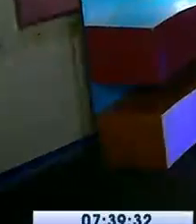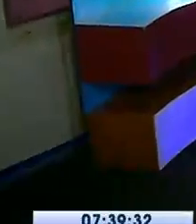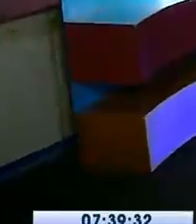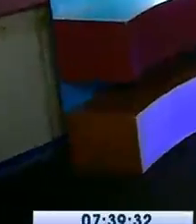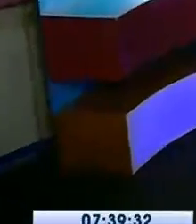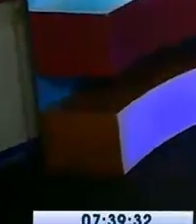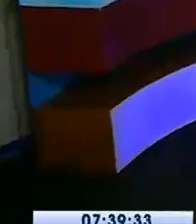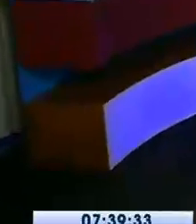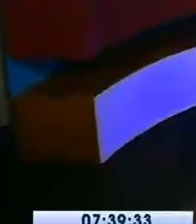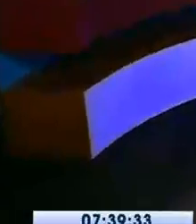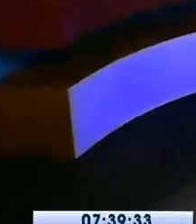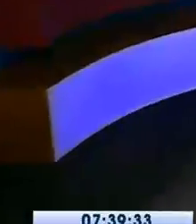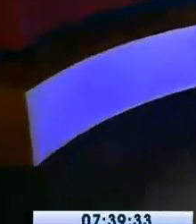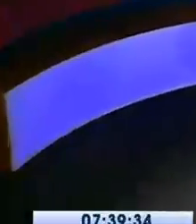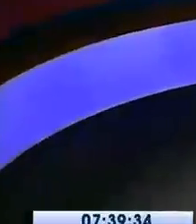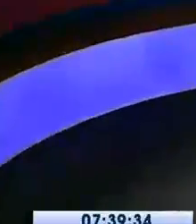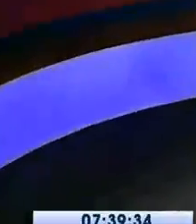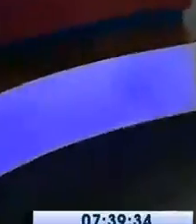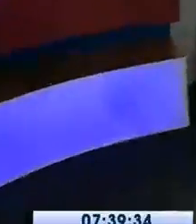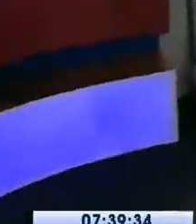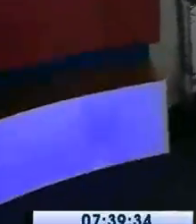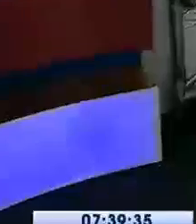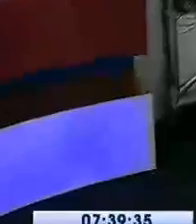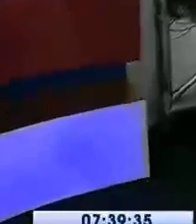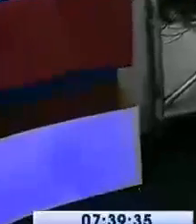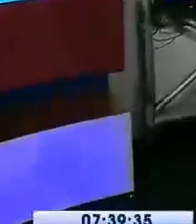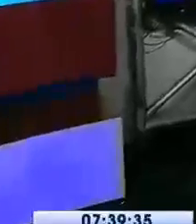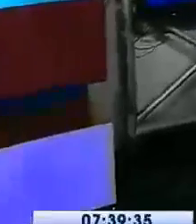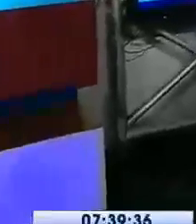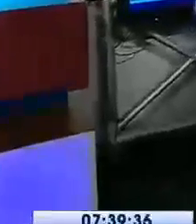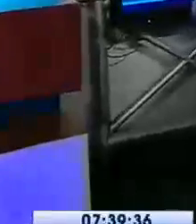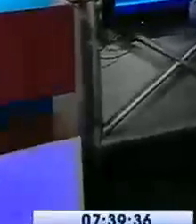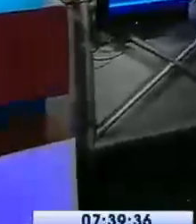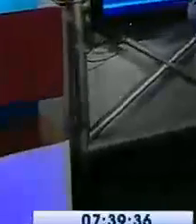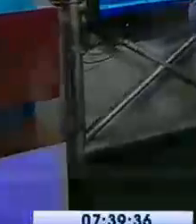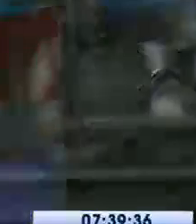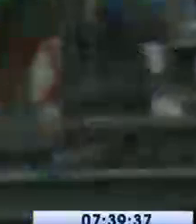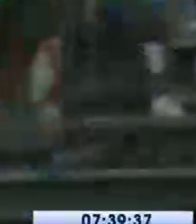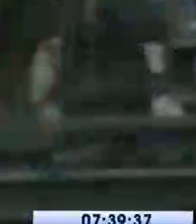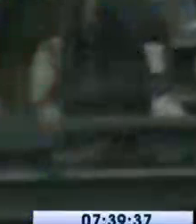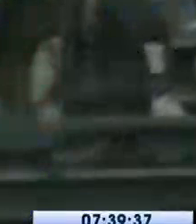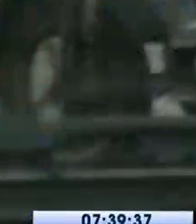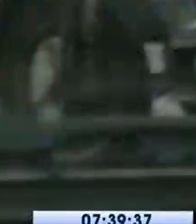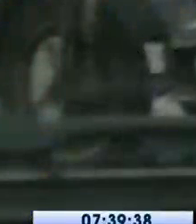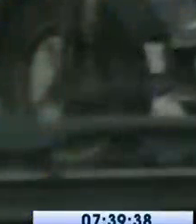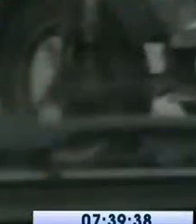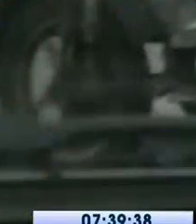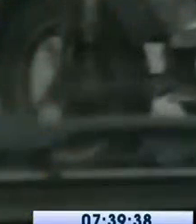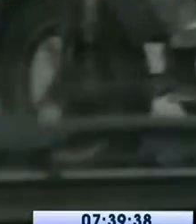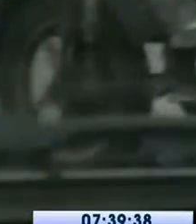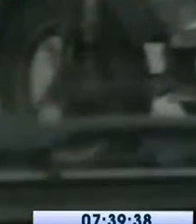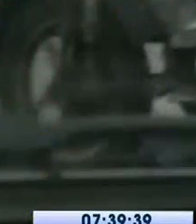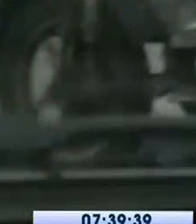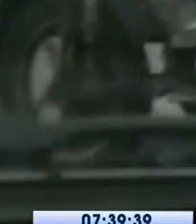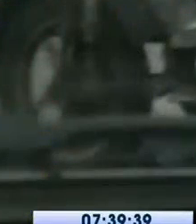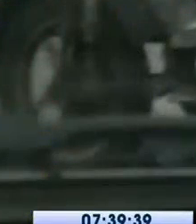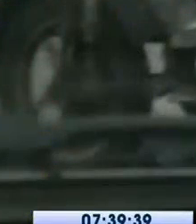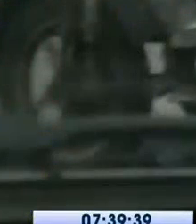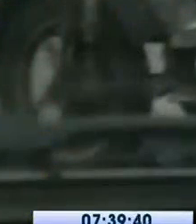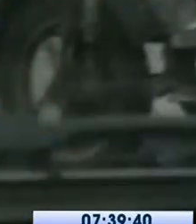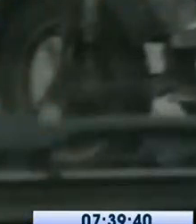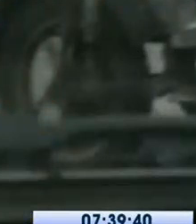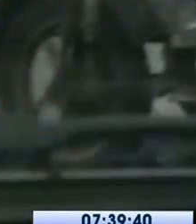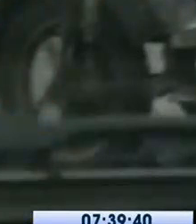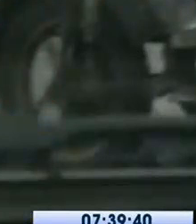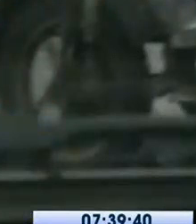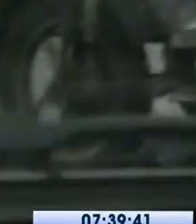Amigos televidentes, esto es Infraganti. Gracias por continuar en nuestra sintonía. Por favor, señor productor, nuestros números en pantalla. Ustedes pueden